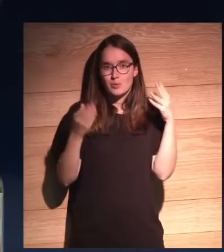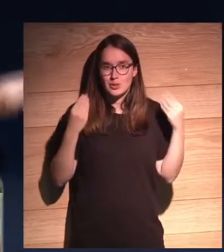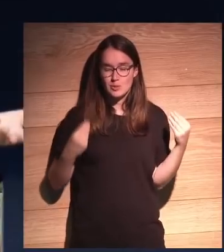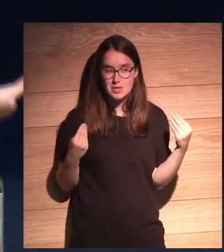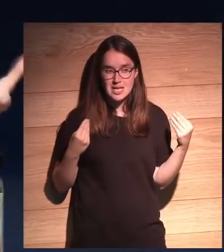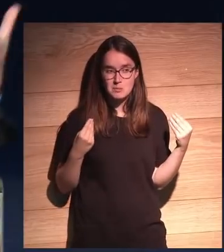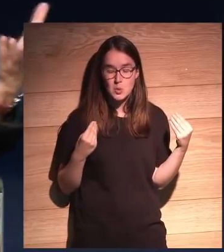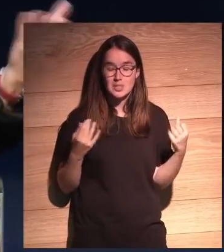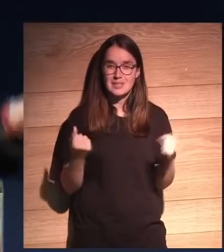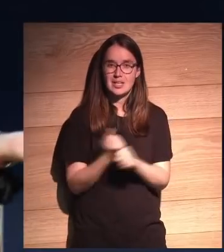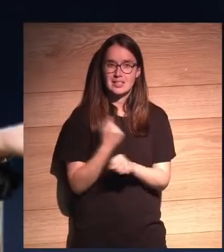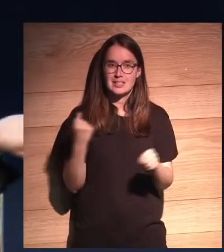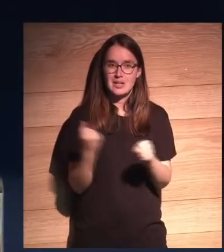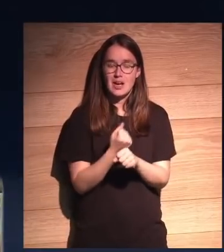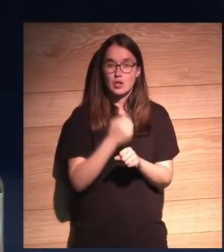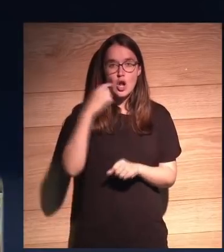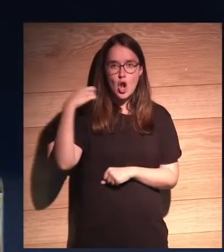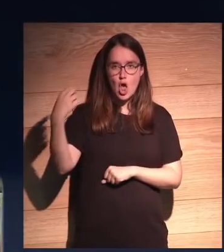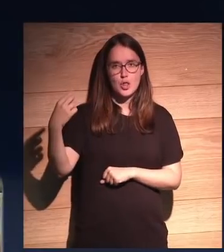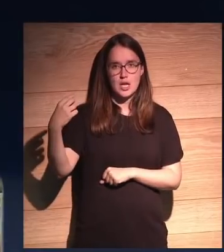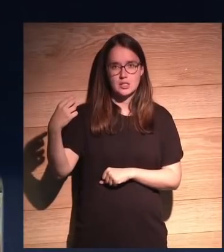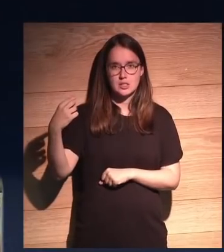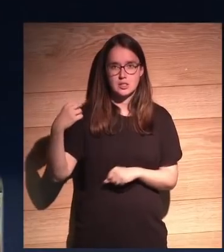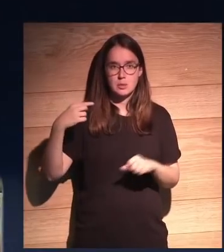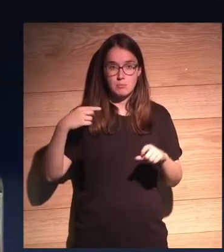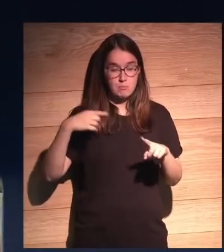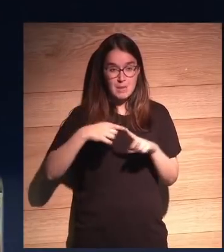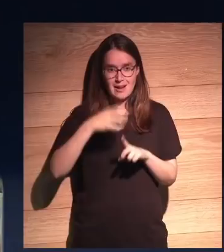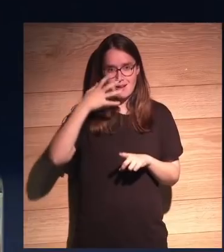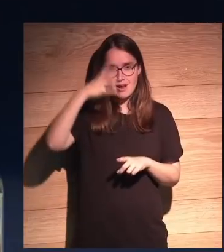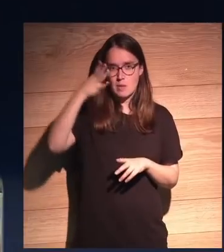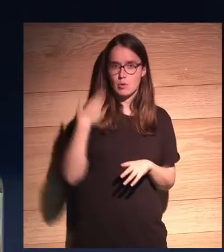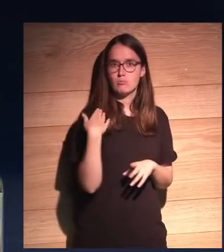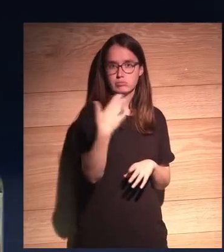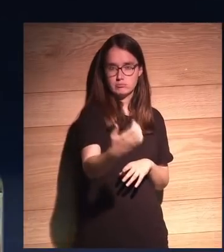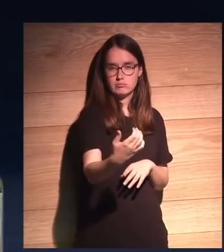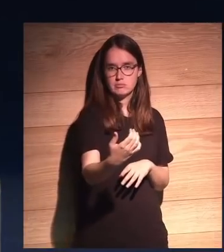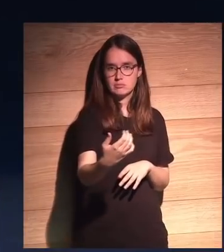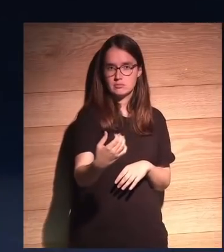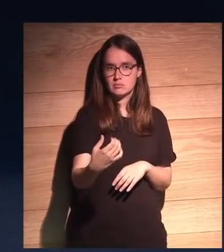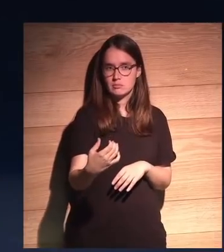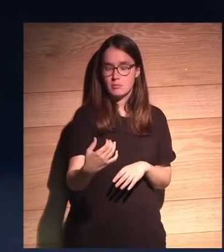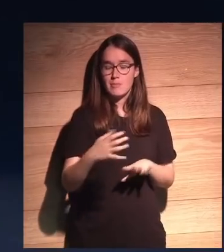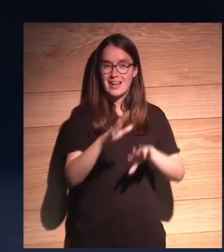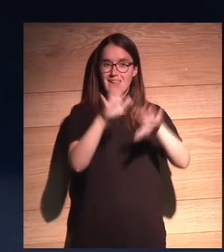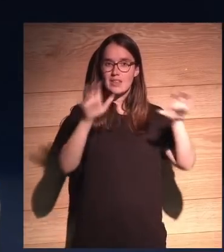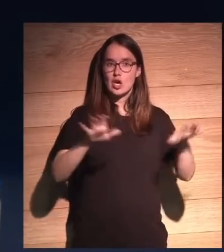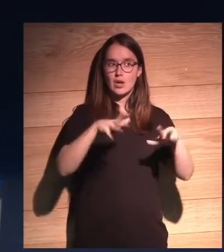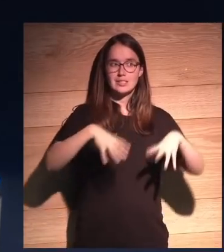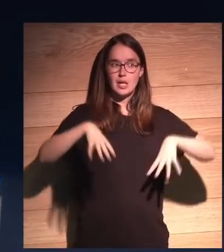momento estaba trabajando en Londres para él, porque la había llamado él para que decorase